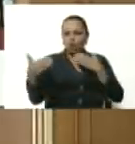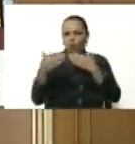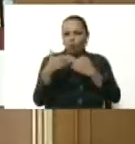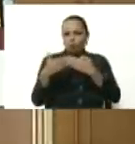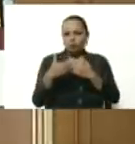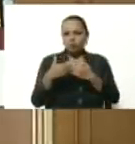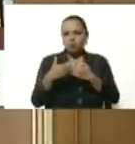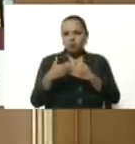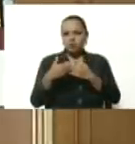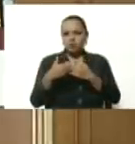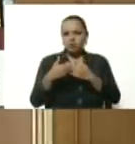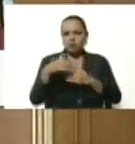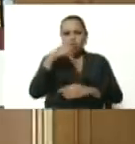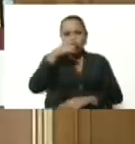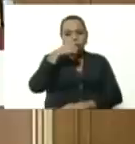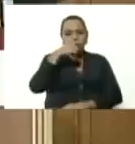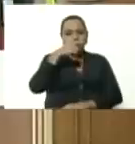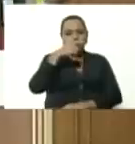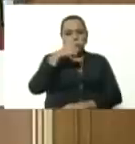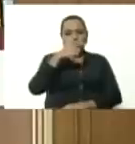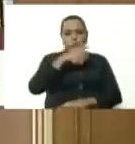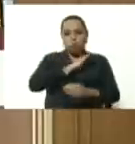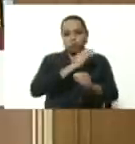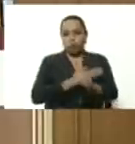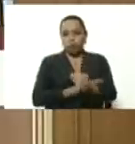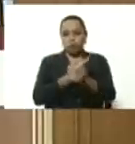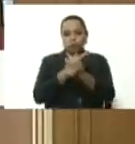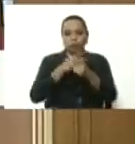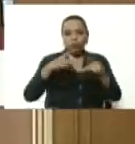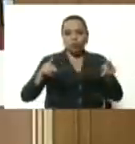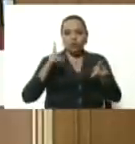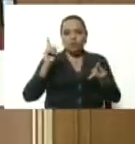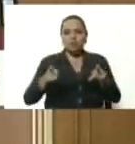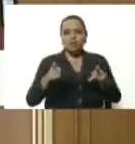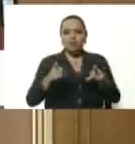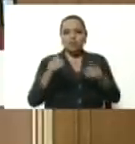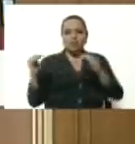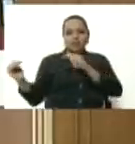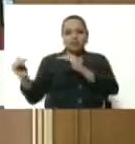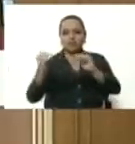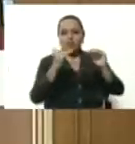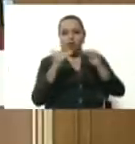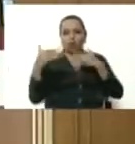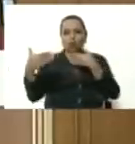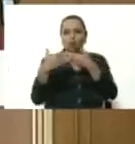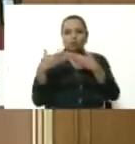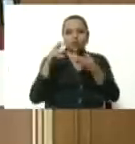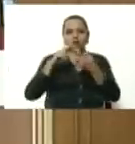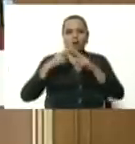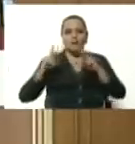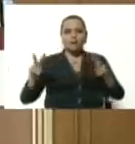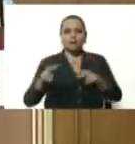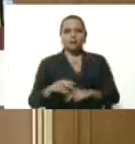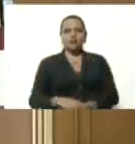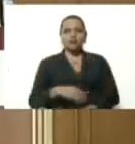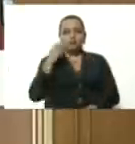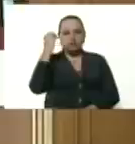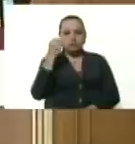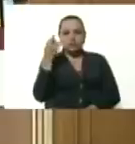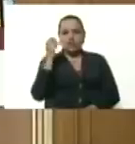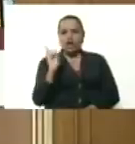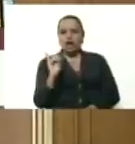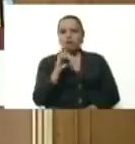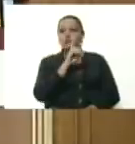contra los poderes públicos, contra la estabilidad, contra la paz, y creen que porque pongan